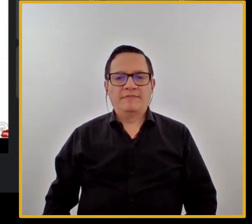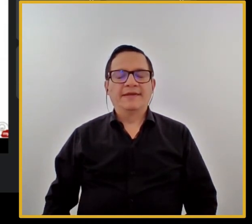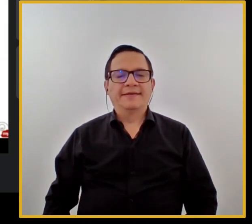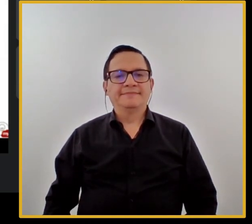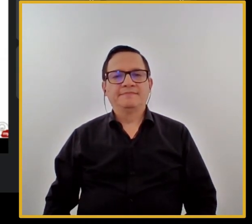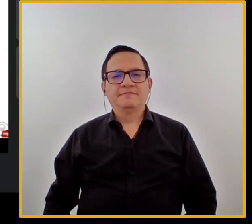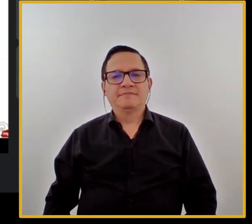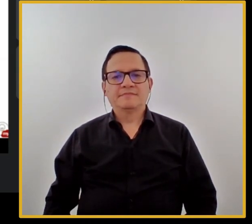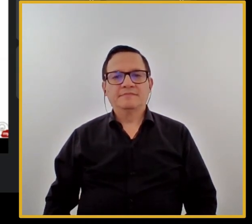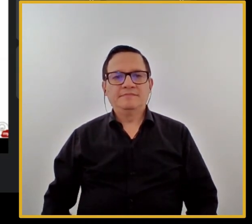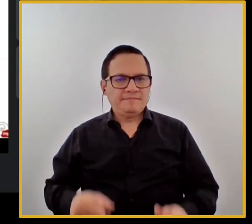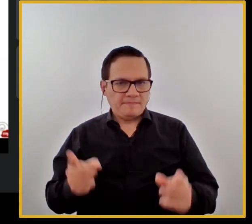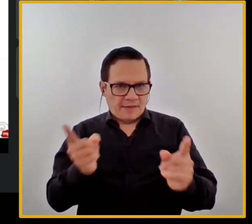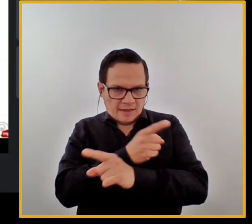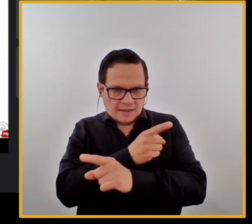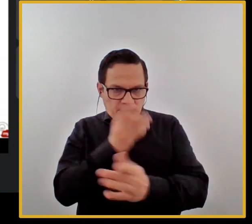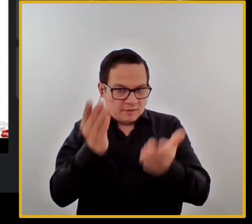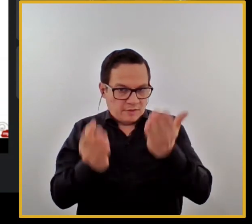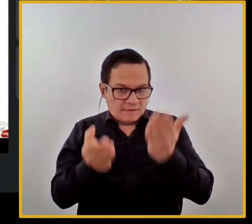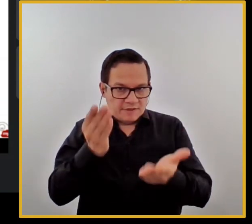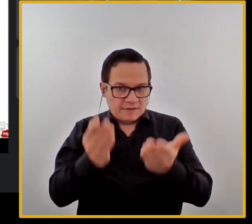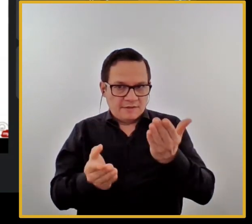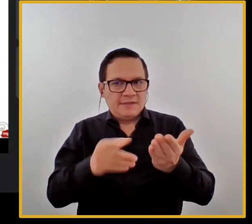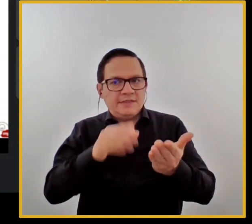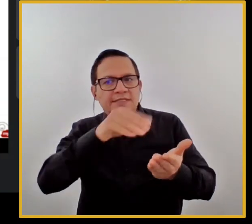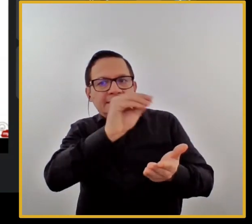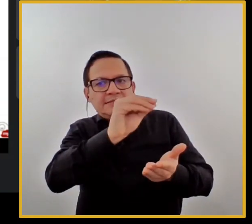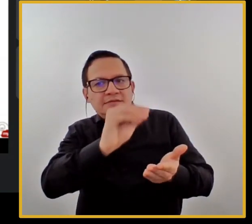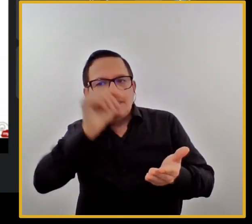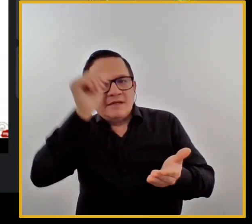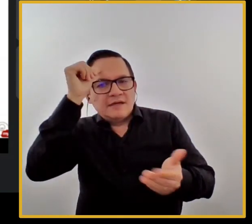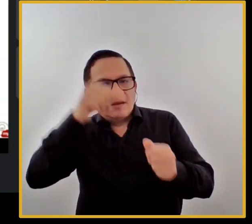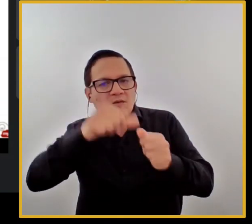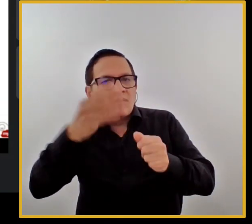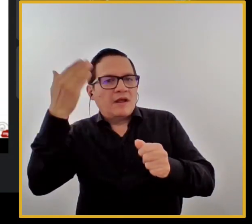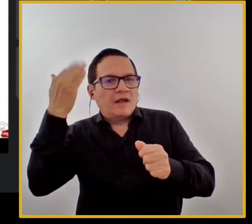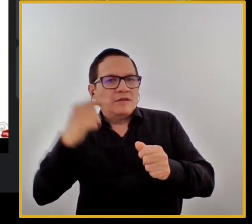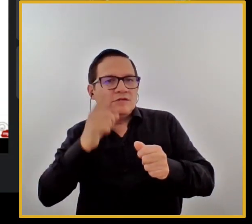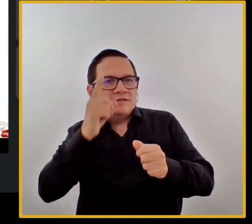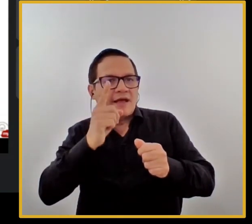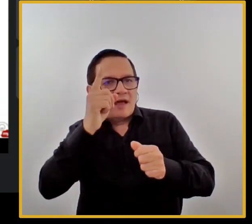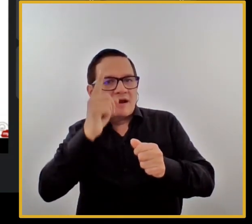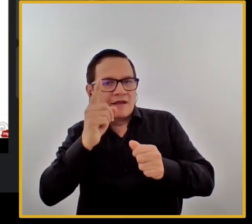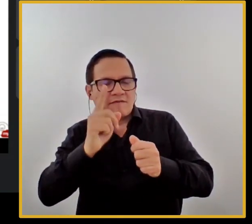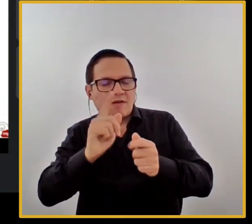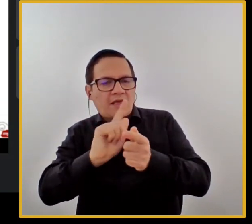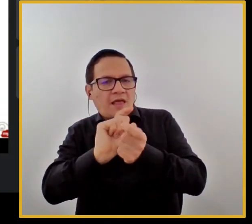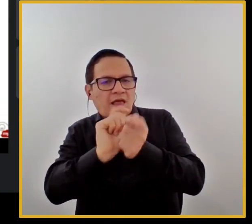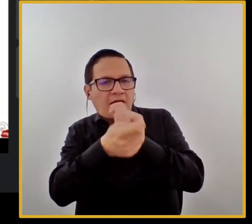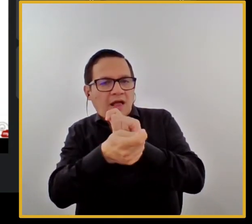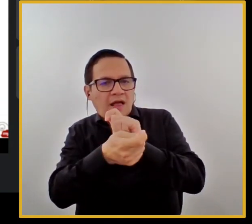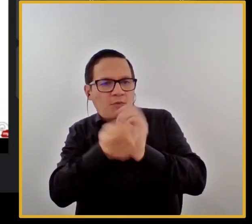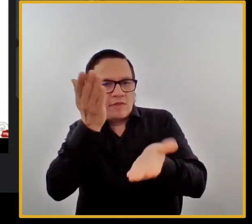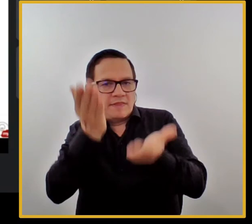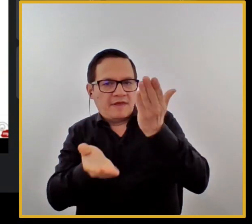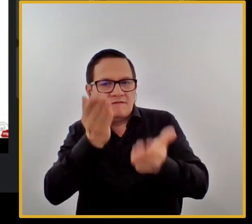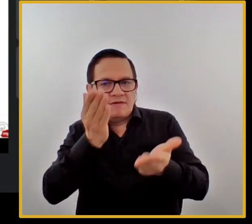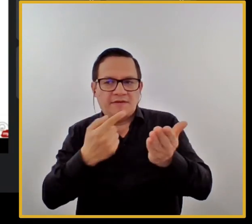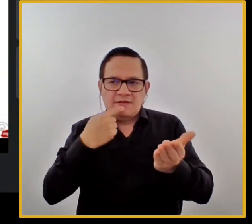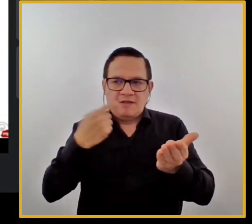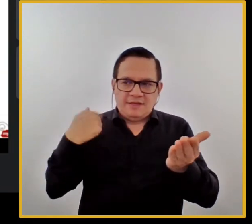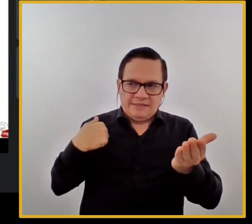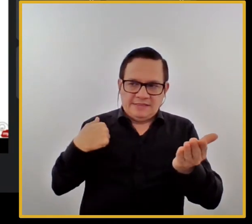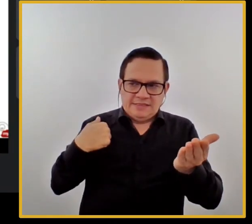Para hacer el cambio de variable. Sí, acuérdate que hicimos un cambio de variable arriba. Donde habíamos dicho que y era